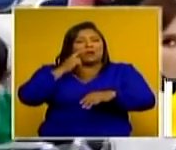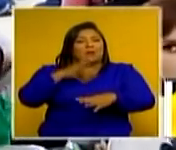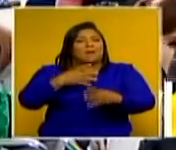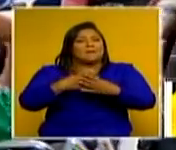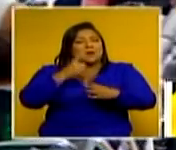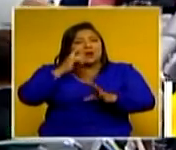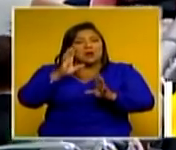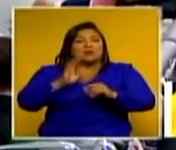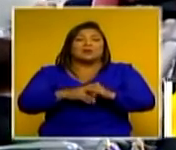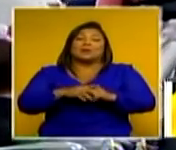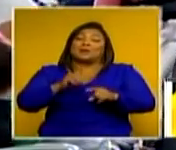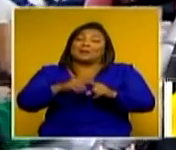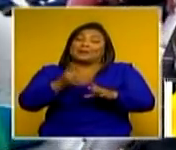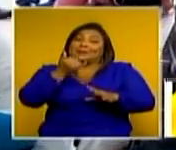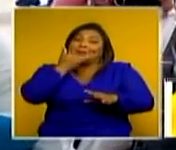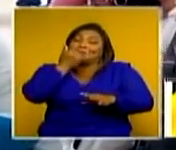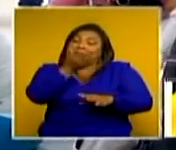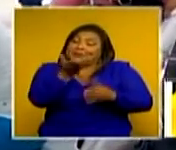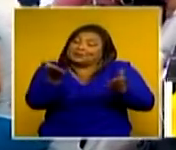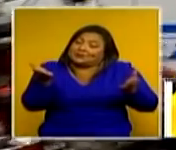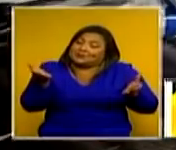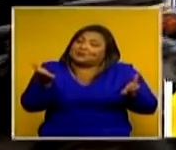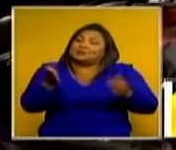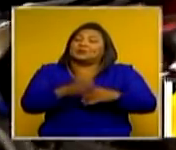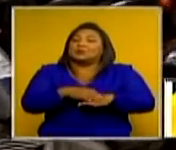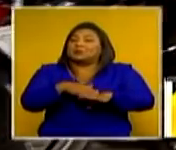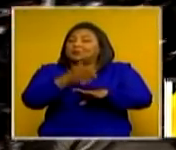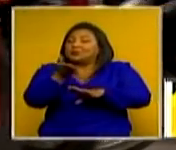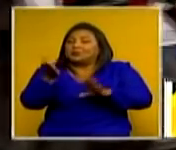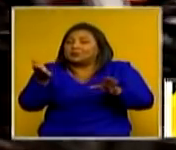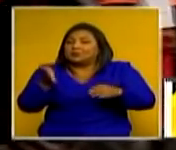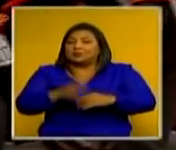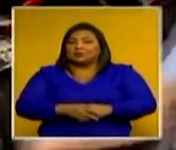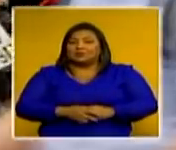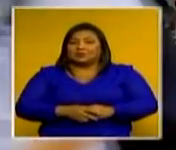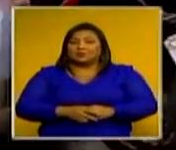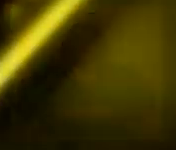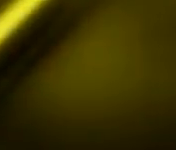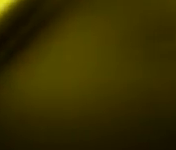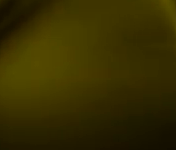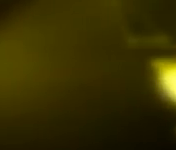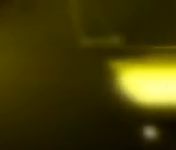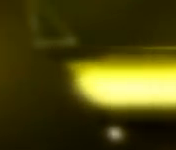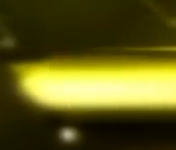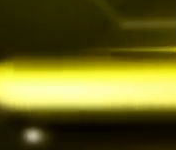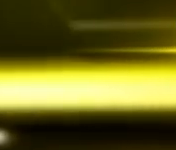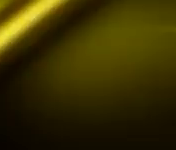por mal cantante le salió el tiro por la culata jorges pernot hicieron uno